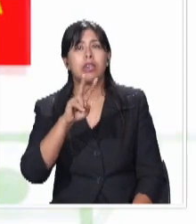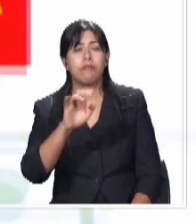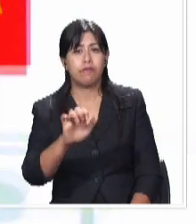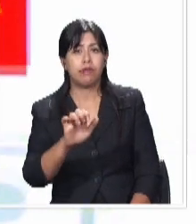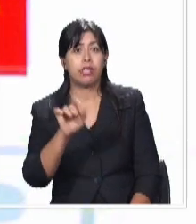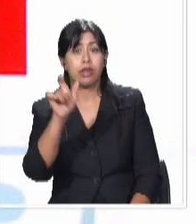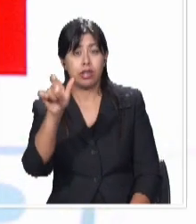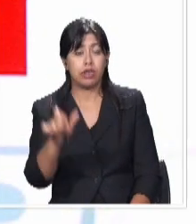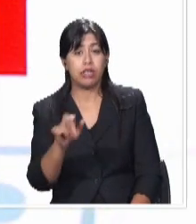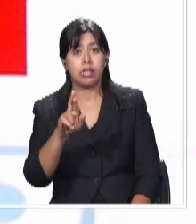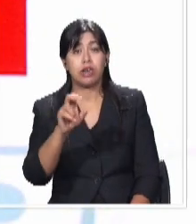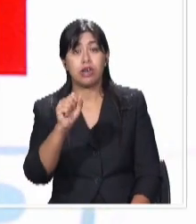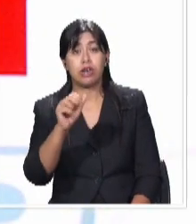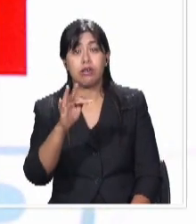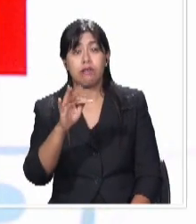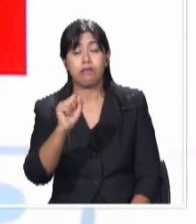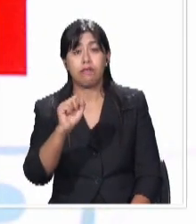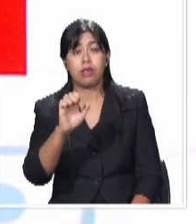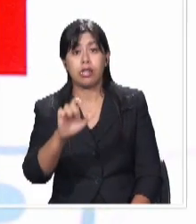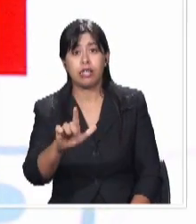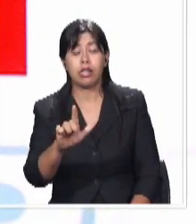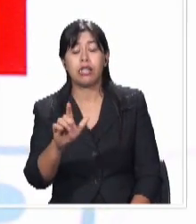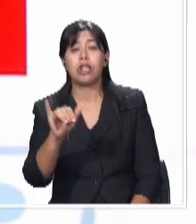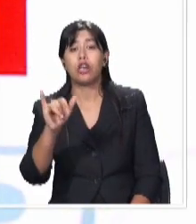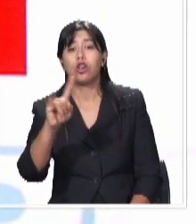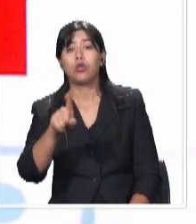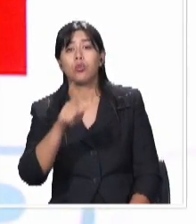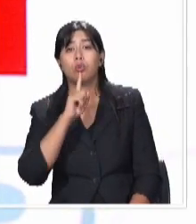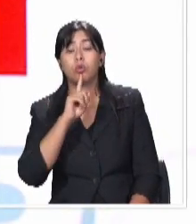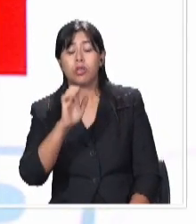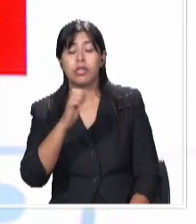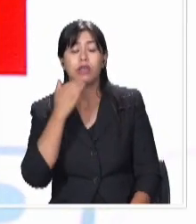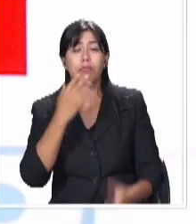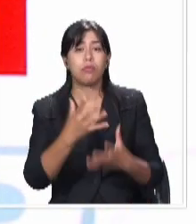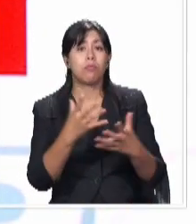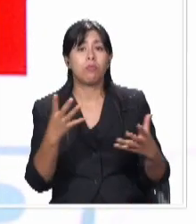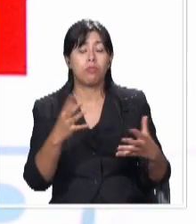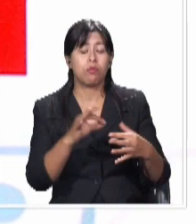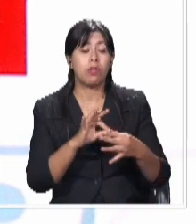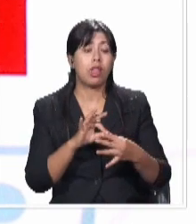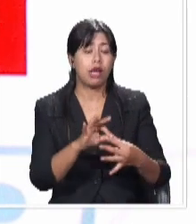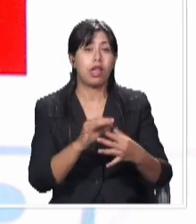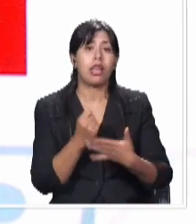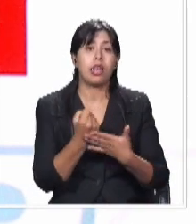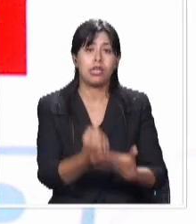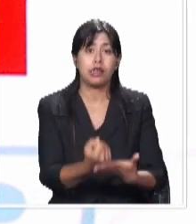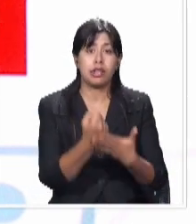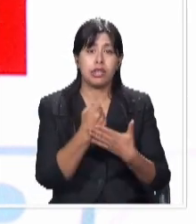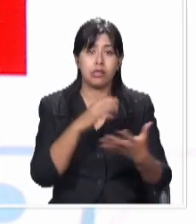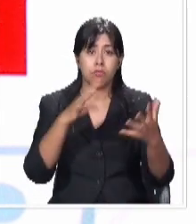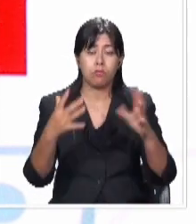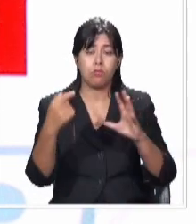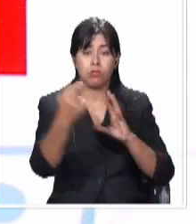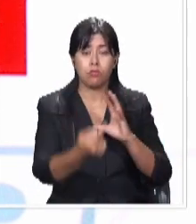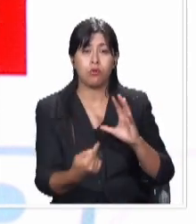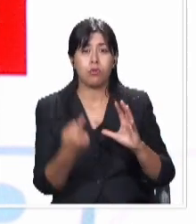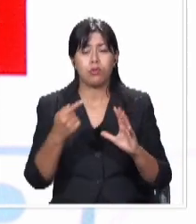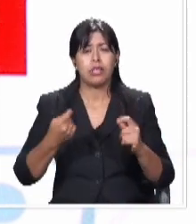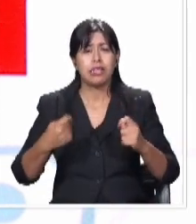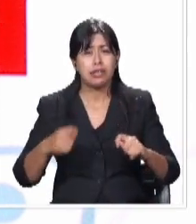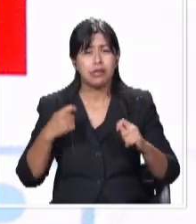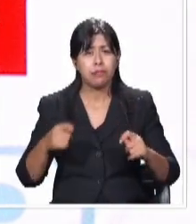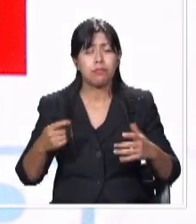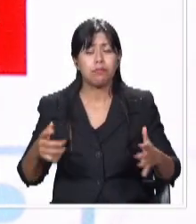Juste, que fue uno de los precursores de esta Brain Initiative, y muchas otras alianzas alrededor del mundo que intenta juntar el conocimiento que tenemos hasta ahora del